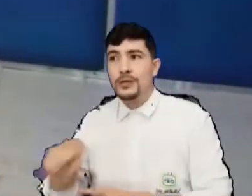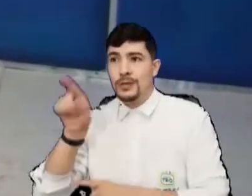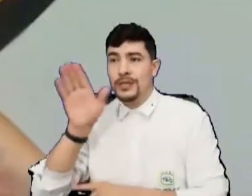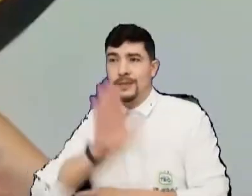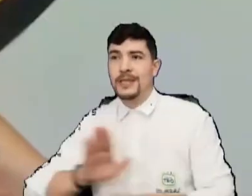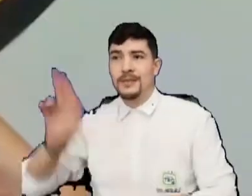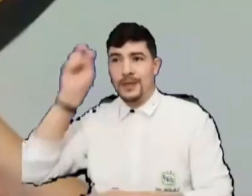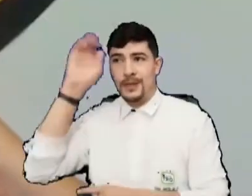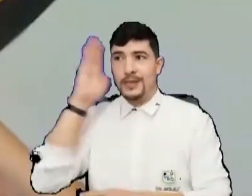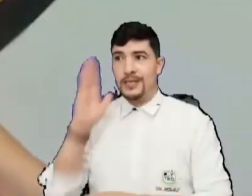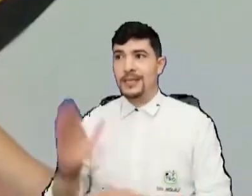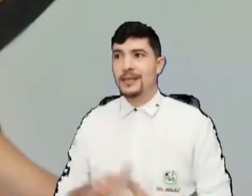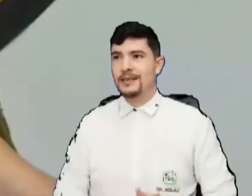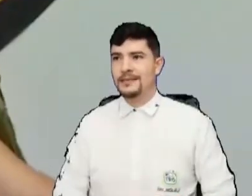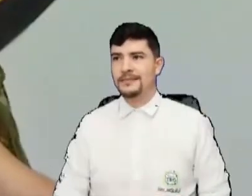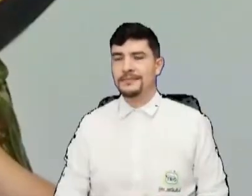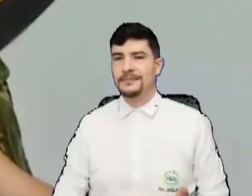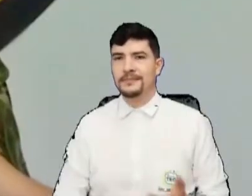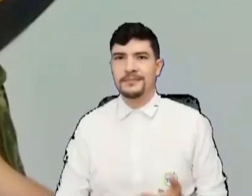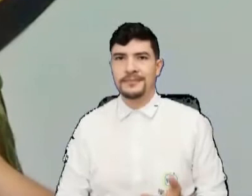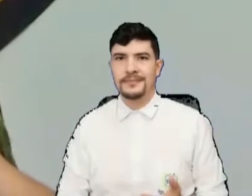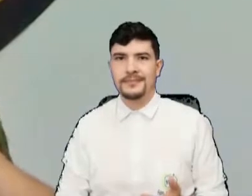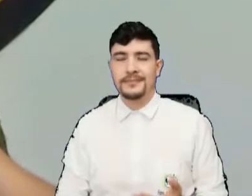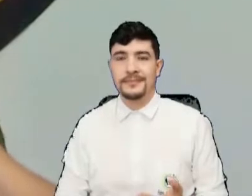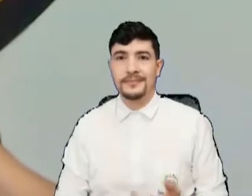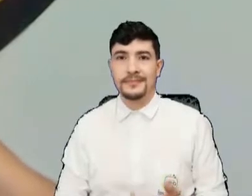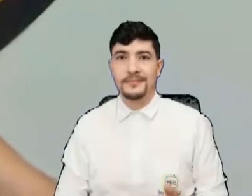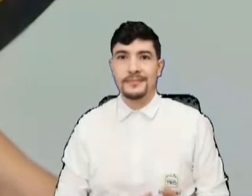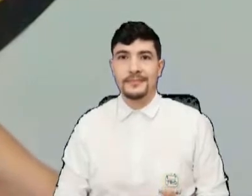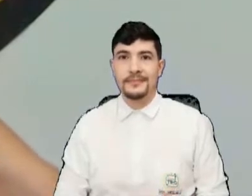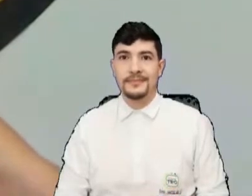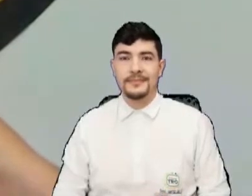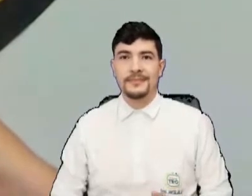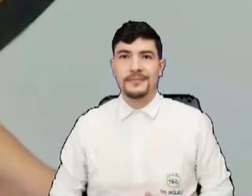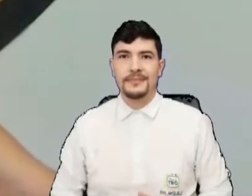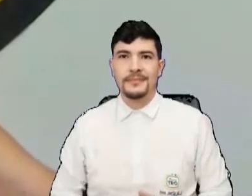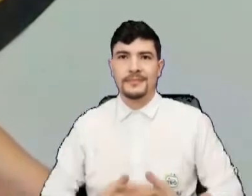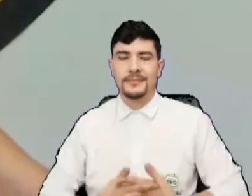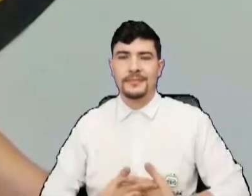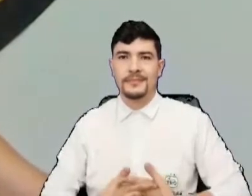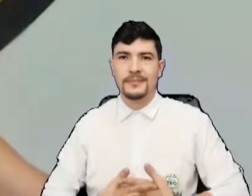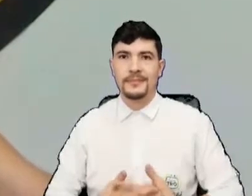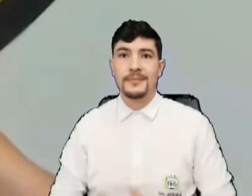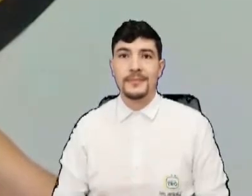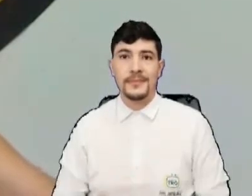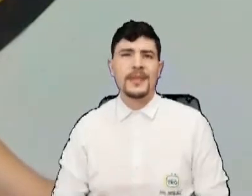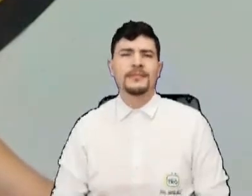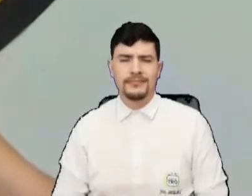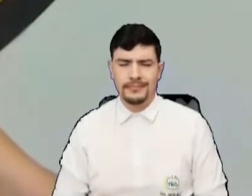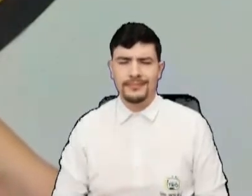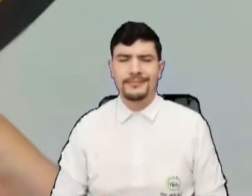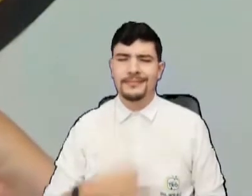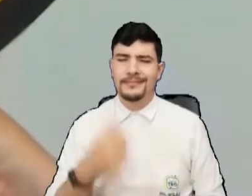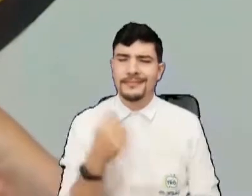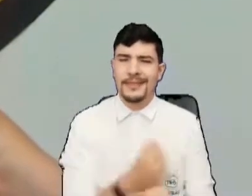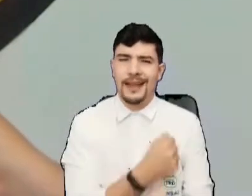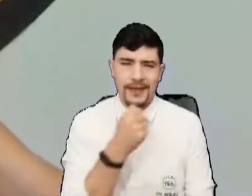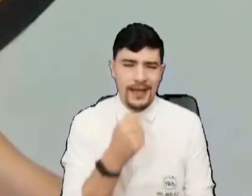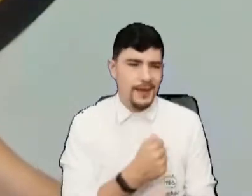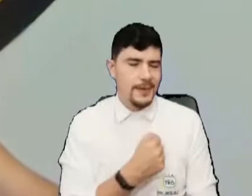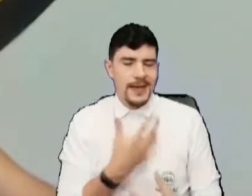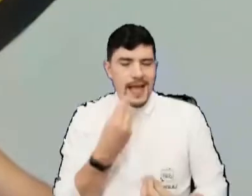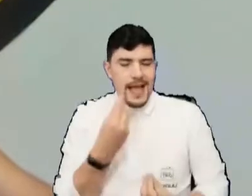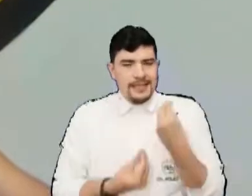que estamos realizando para llegarle a nuestros niños en las ciencias naturales, reforzar